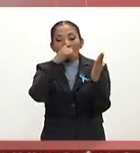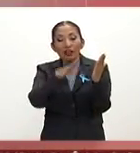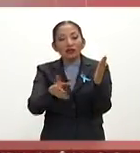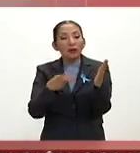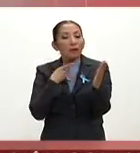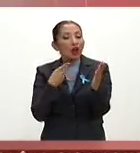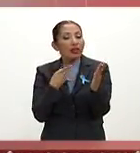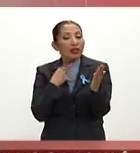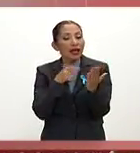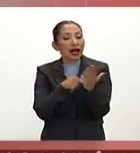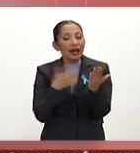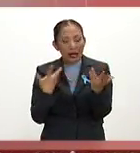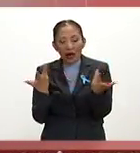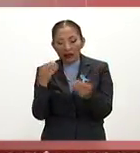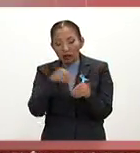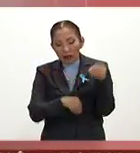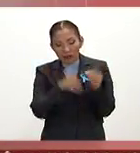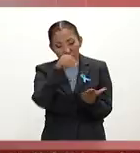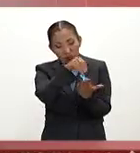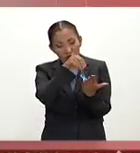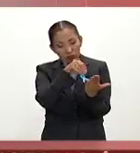política que se elabora de manera